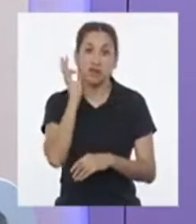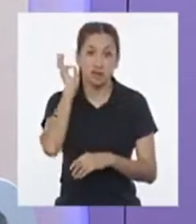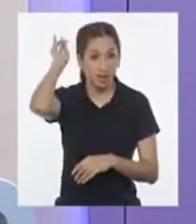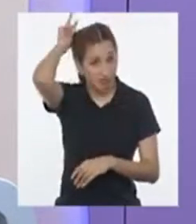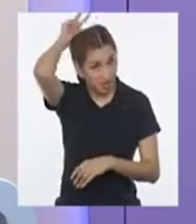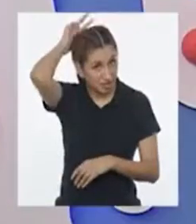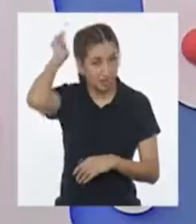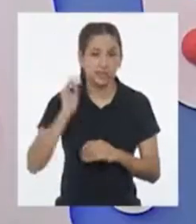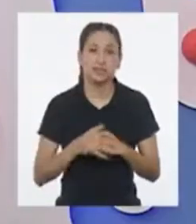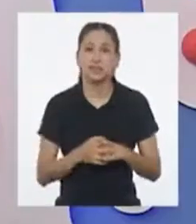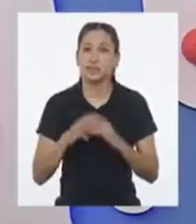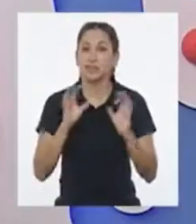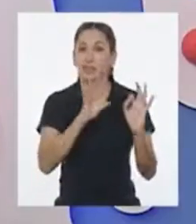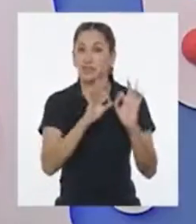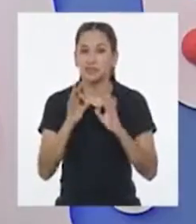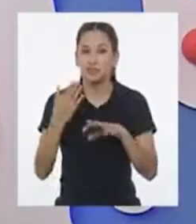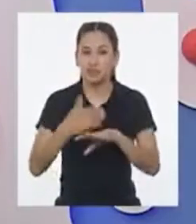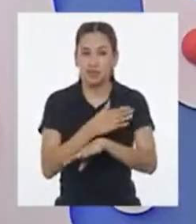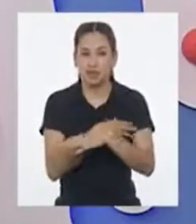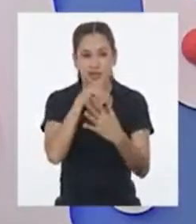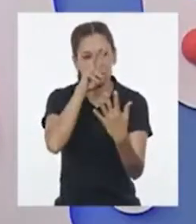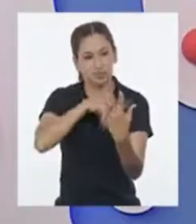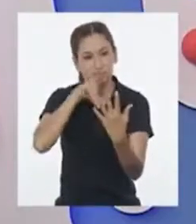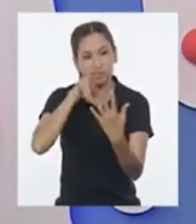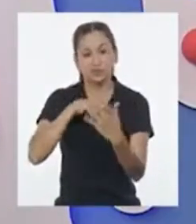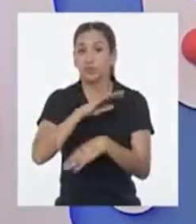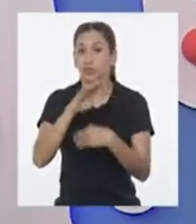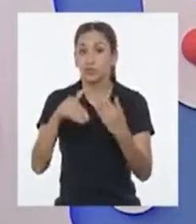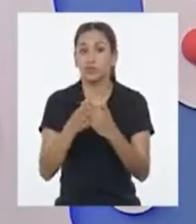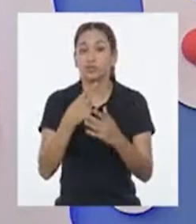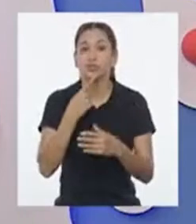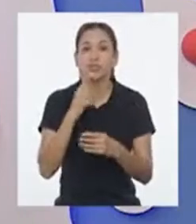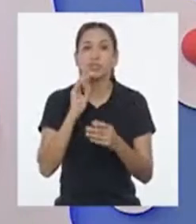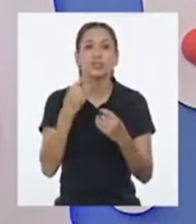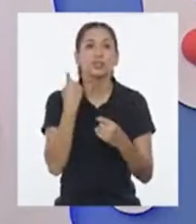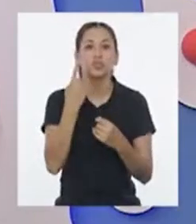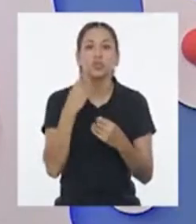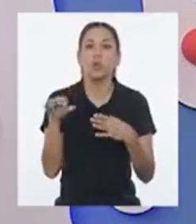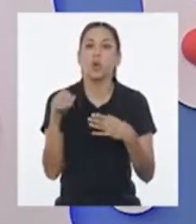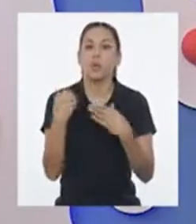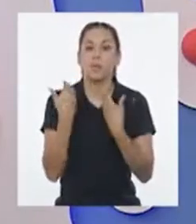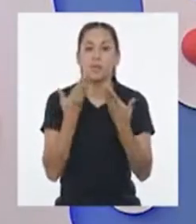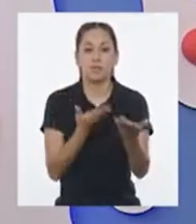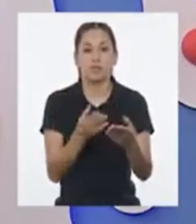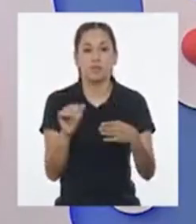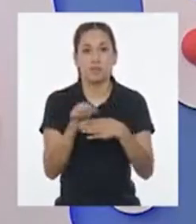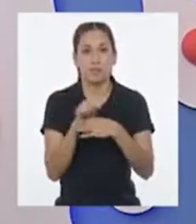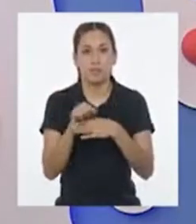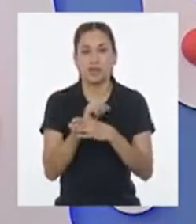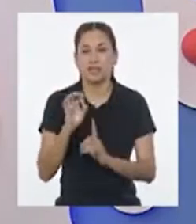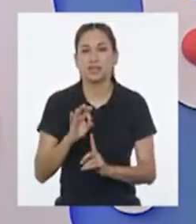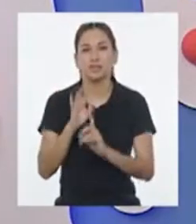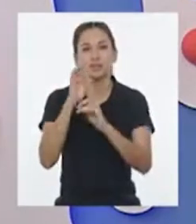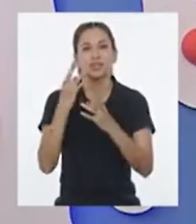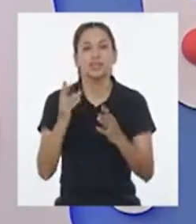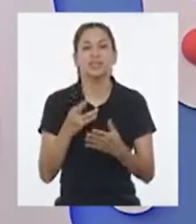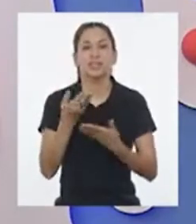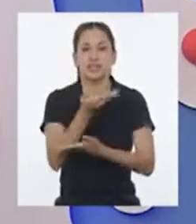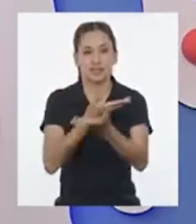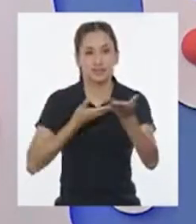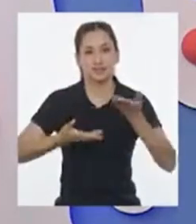los incas. Según la fuente analizada, todo funcionaba con la puesta en práctica del principio